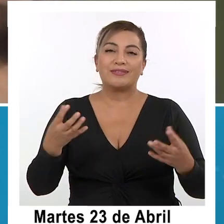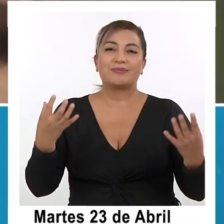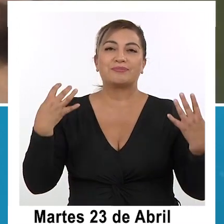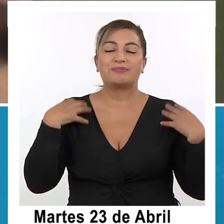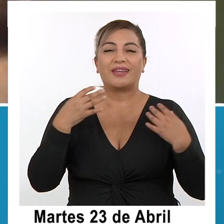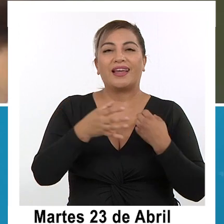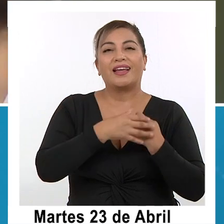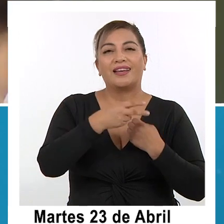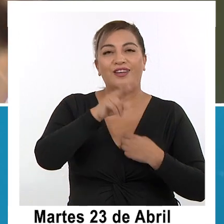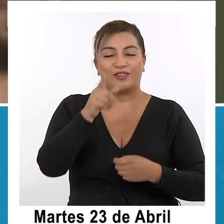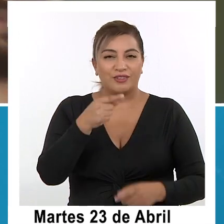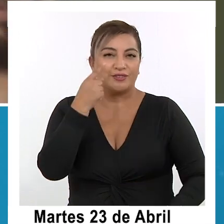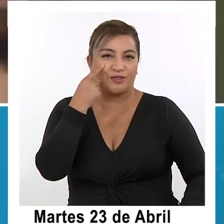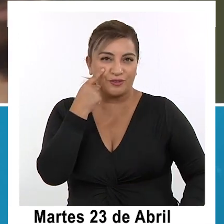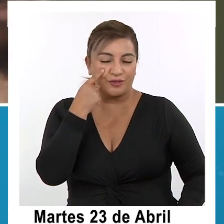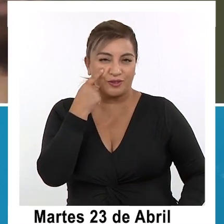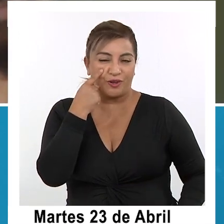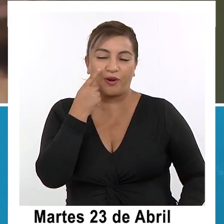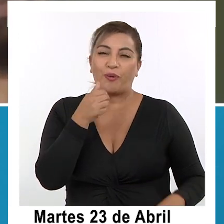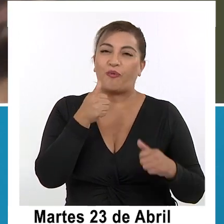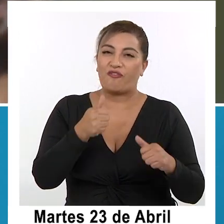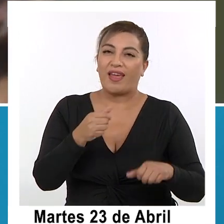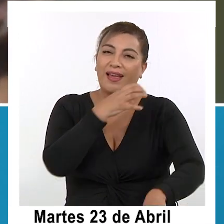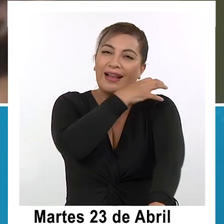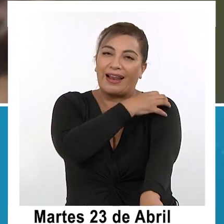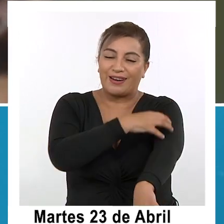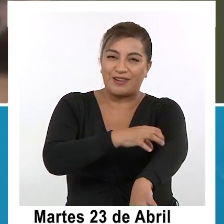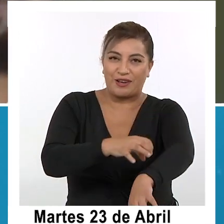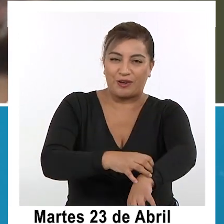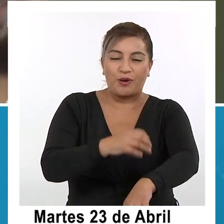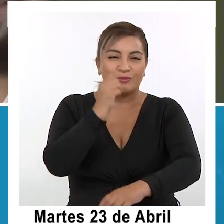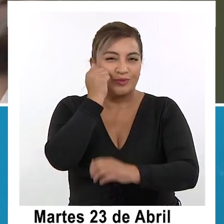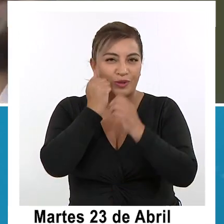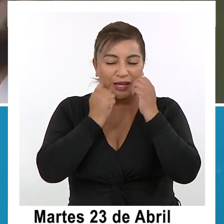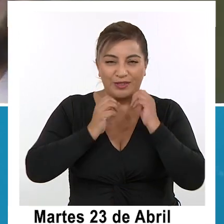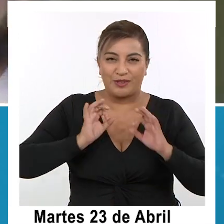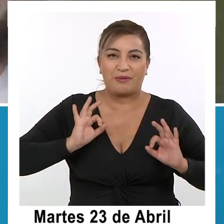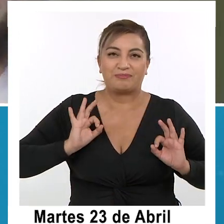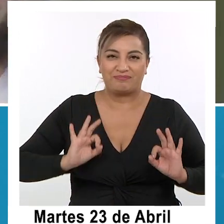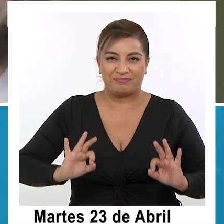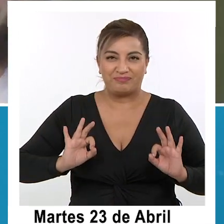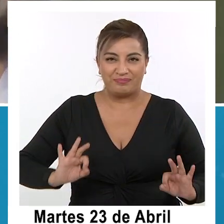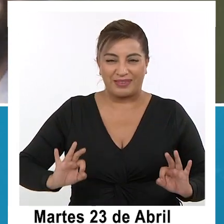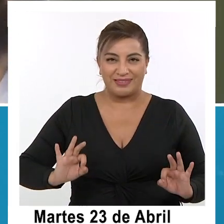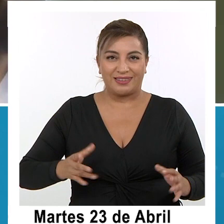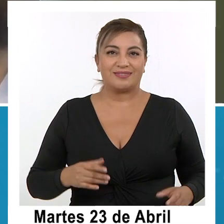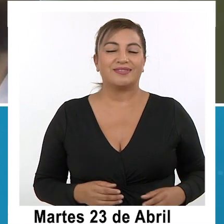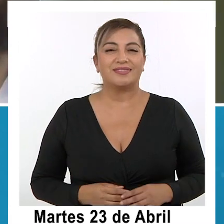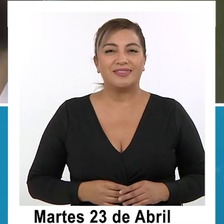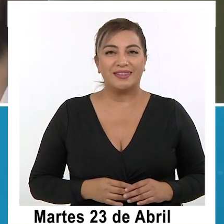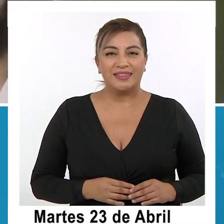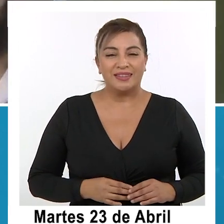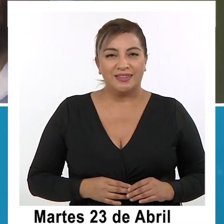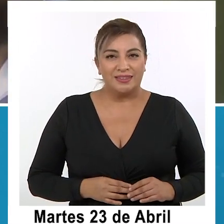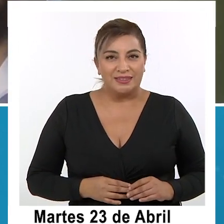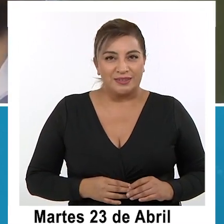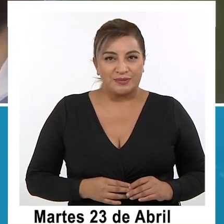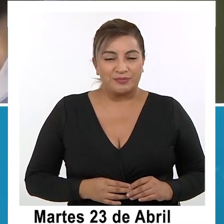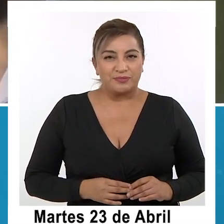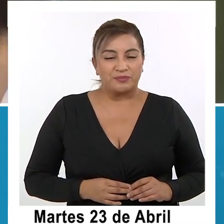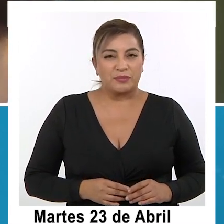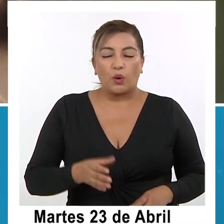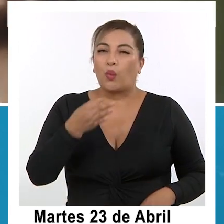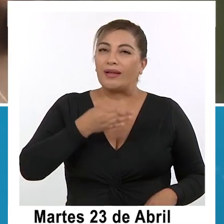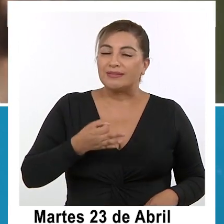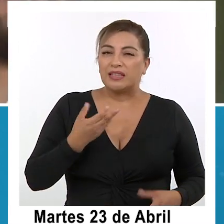norte de chile así que conozco muy bien las regiones y siempre un cariño especial para para esa zona del país Qué bueno a ver Lucas